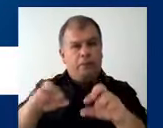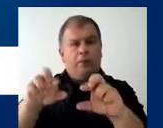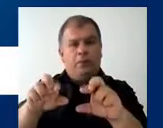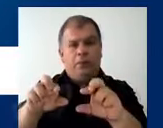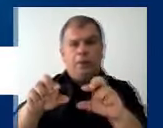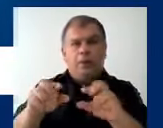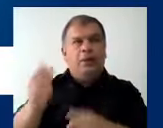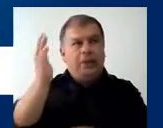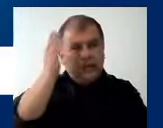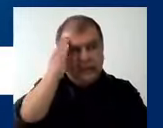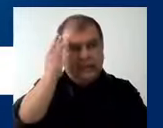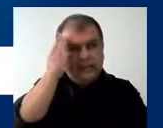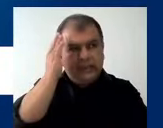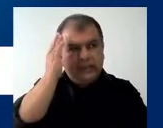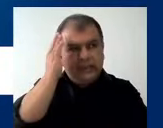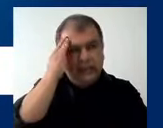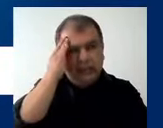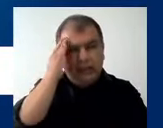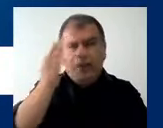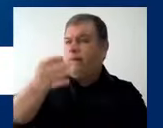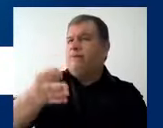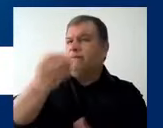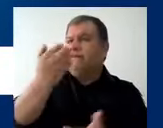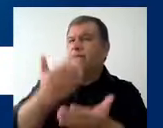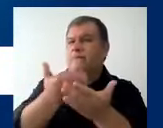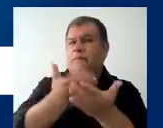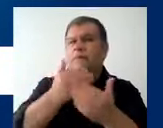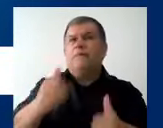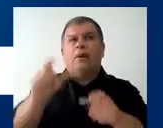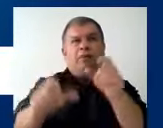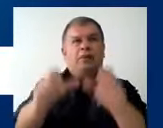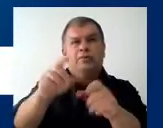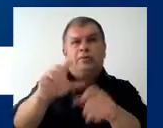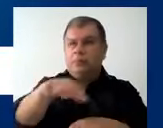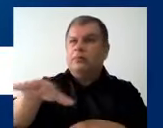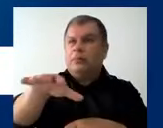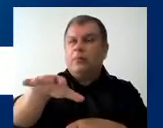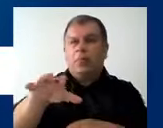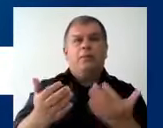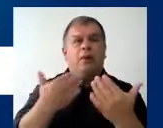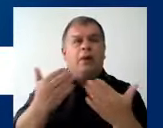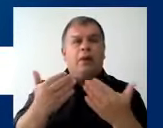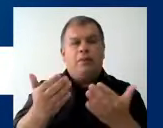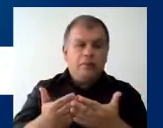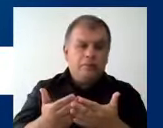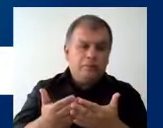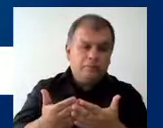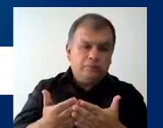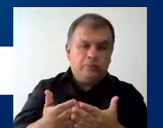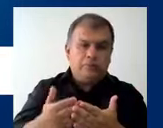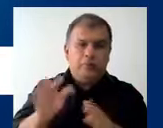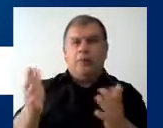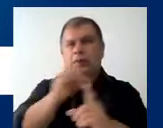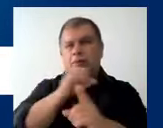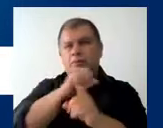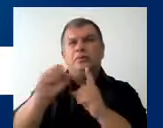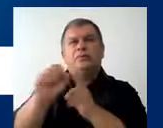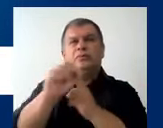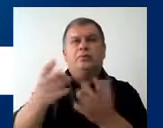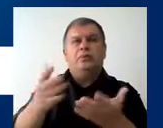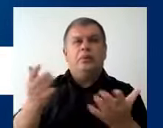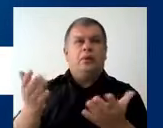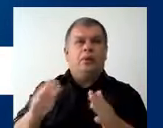tomar conciencia de la realidad que viven estas personas. Estamos hablando de una situación de